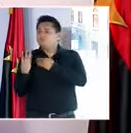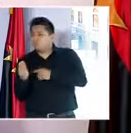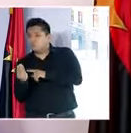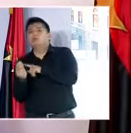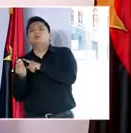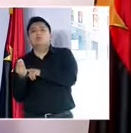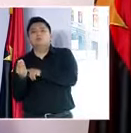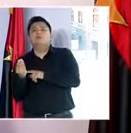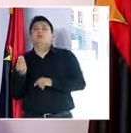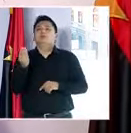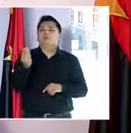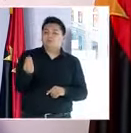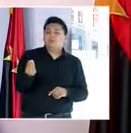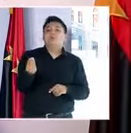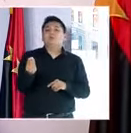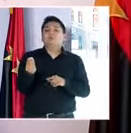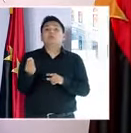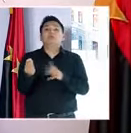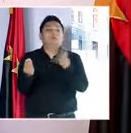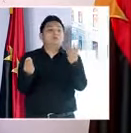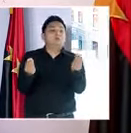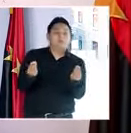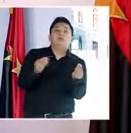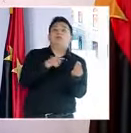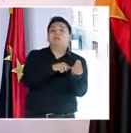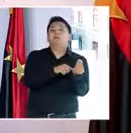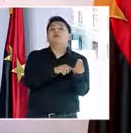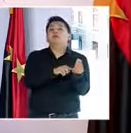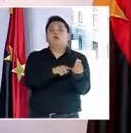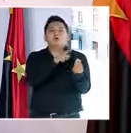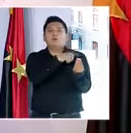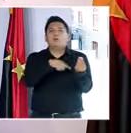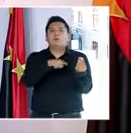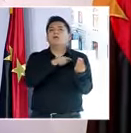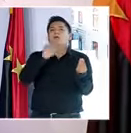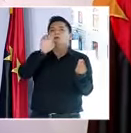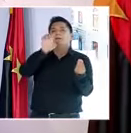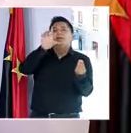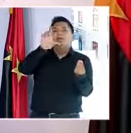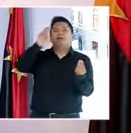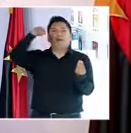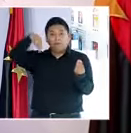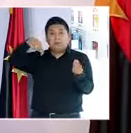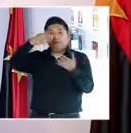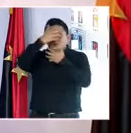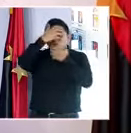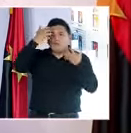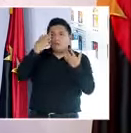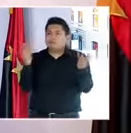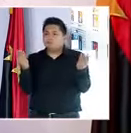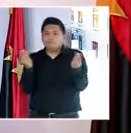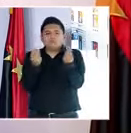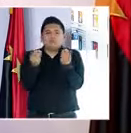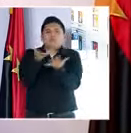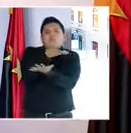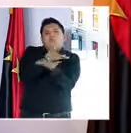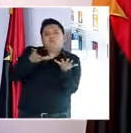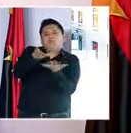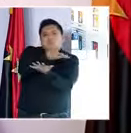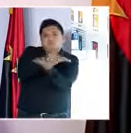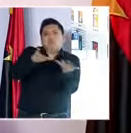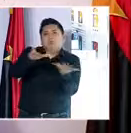gobierno nacional con el ELN en Cuba, explorando el camino de poder iniciar o